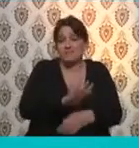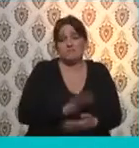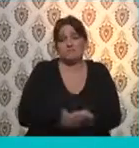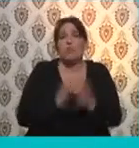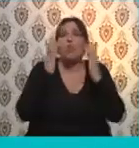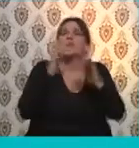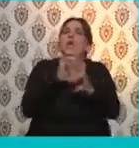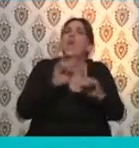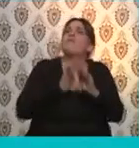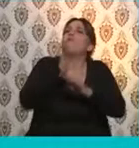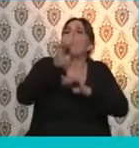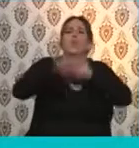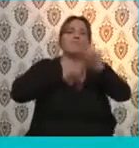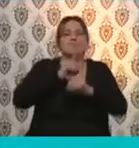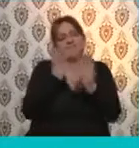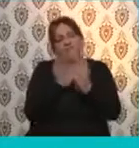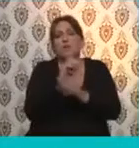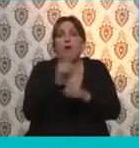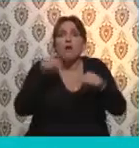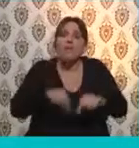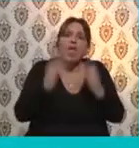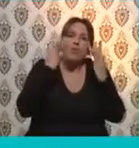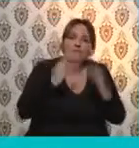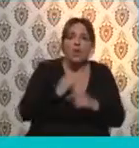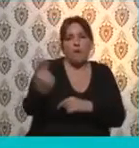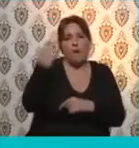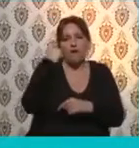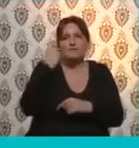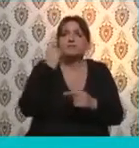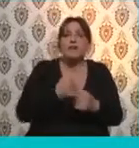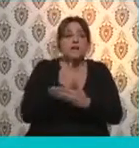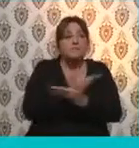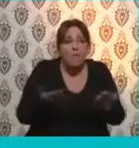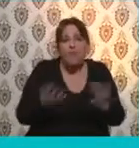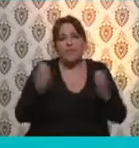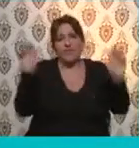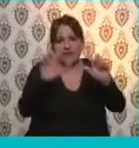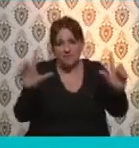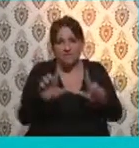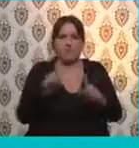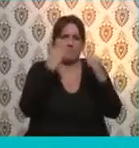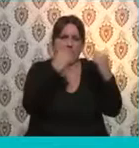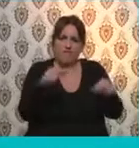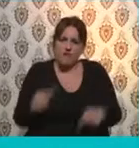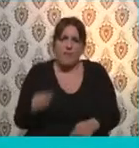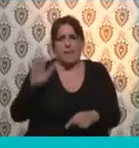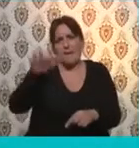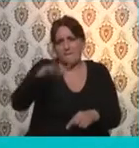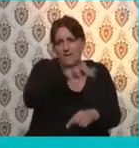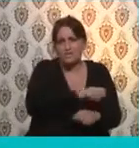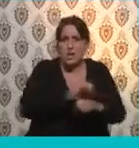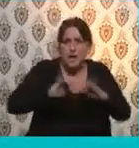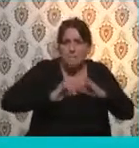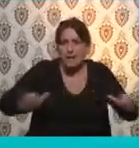solamente universitaria, sino que es esta educación que se hace a través de los medios. Ustedes son los responsables y a través de tipo de